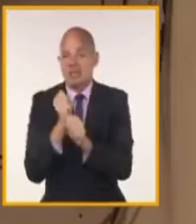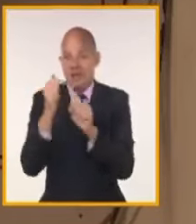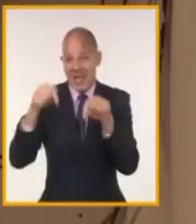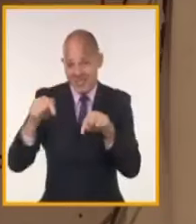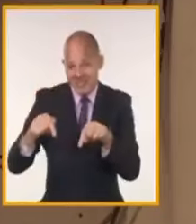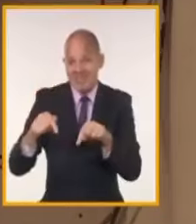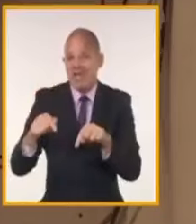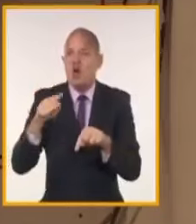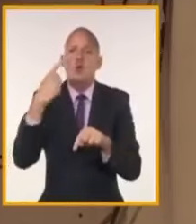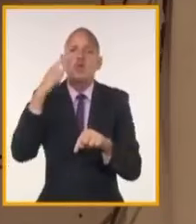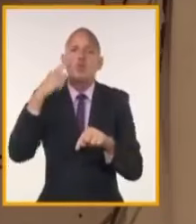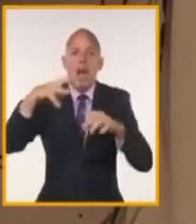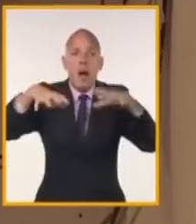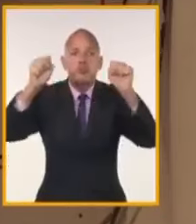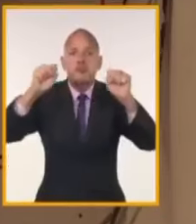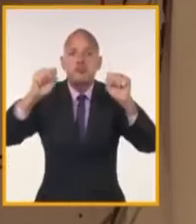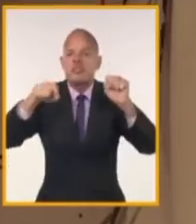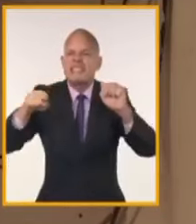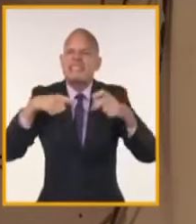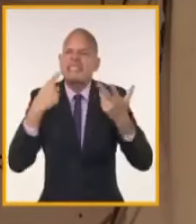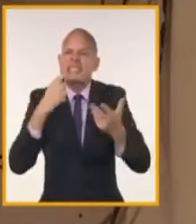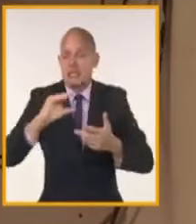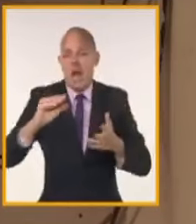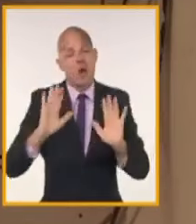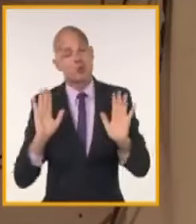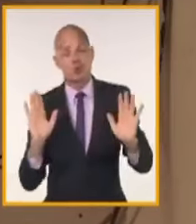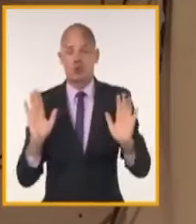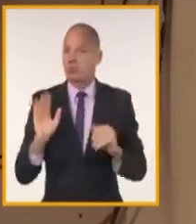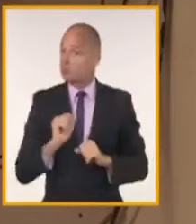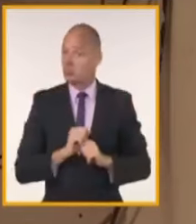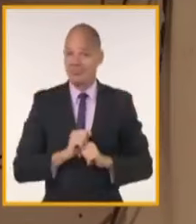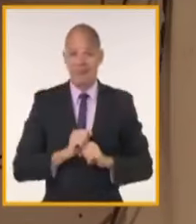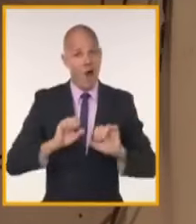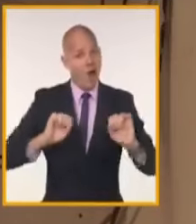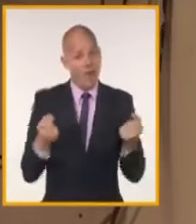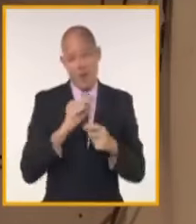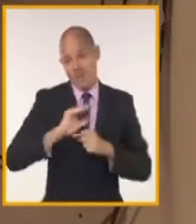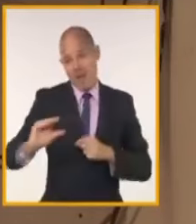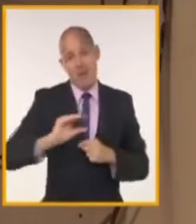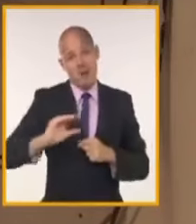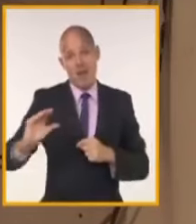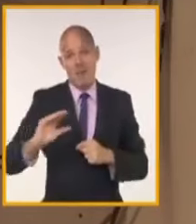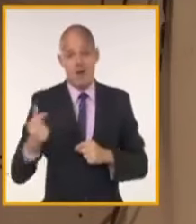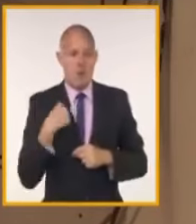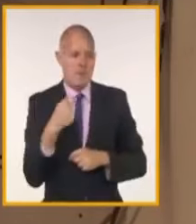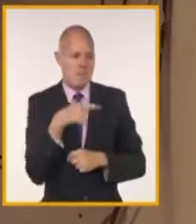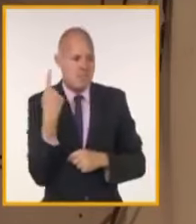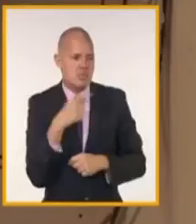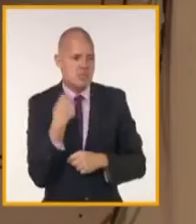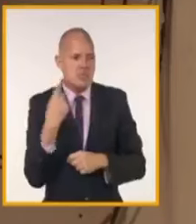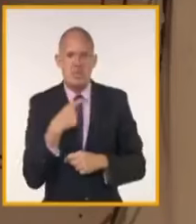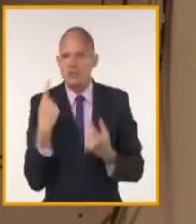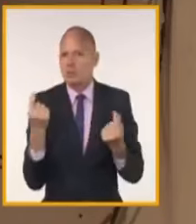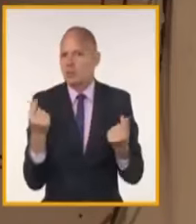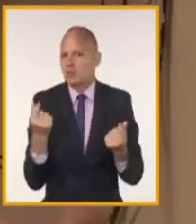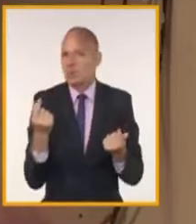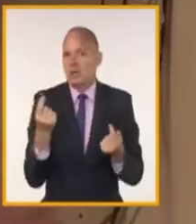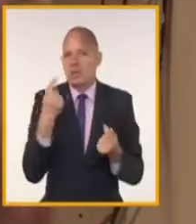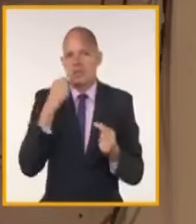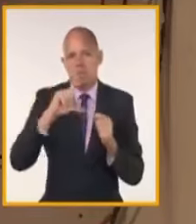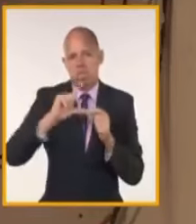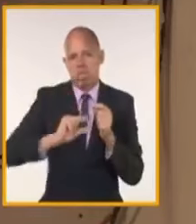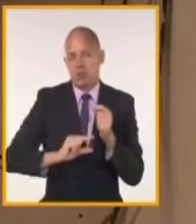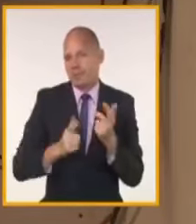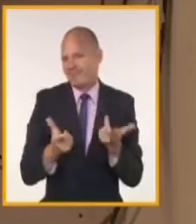y del estímulo que se le da Y entonces era costos que iban y cuando usted ve los